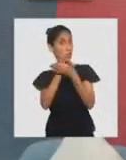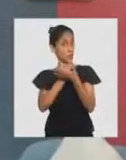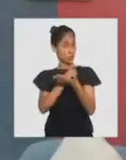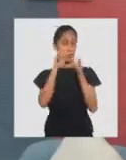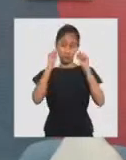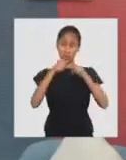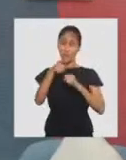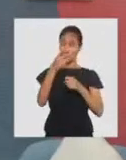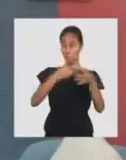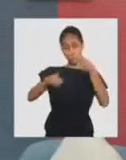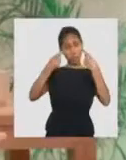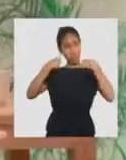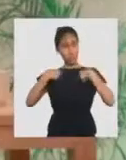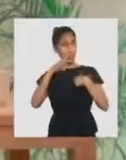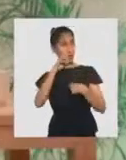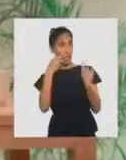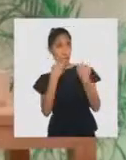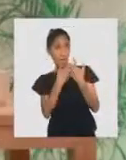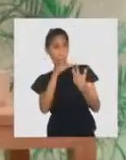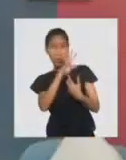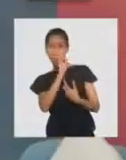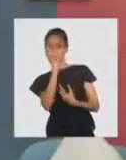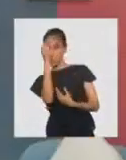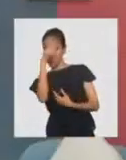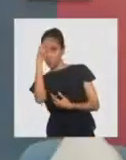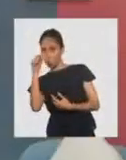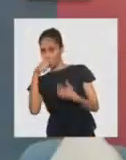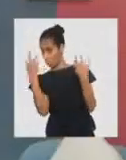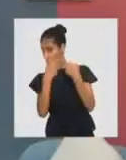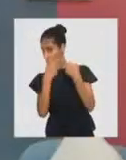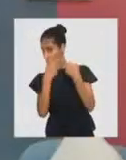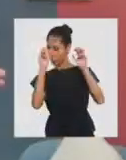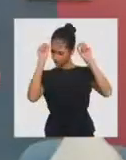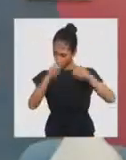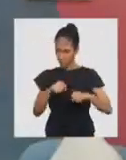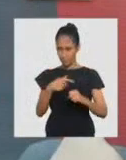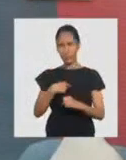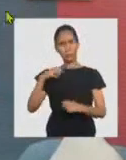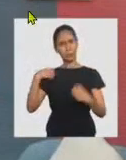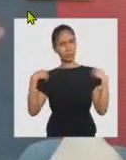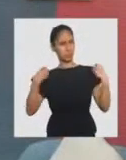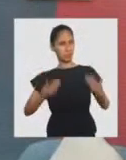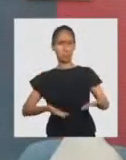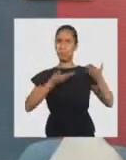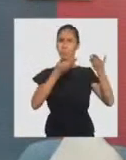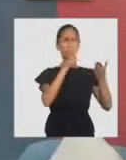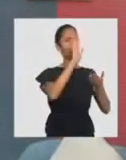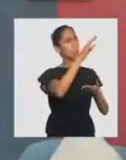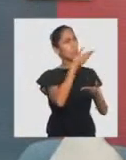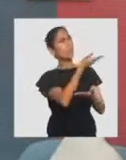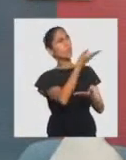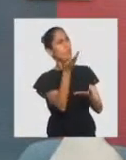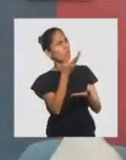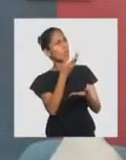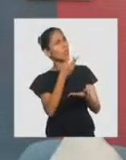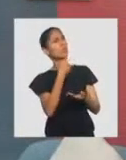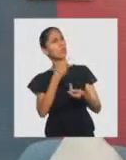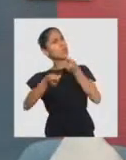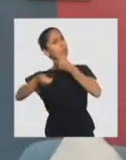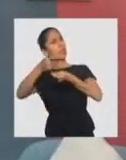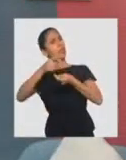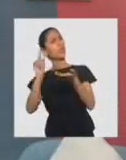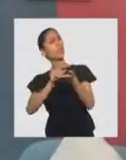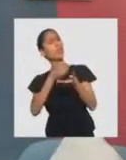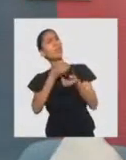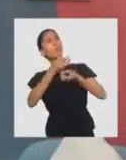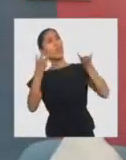me explicaste que no era el 40%. Exacto, uh-huh. Ellos. Bueno, los llamé para preguntarles por qué ofrecían su descuento así y decirles que me